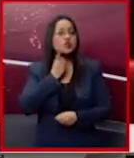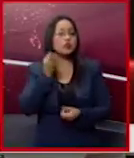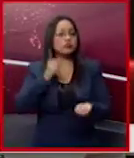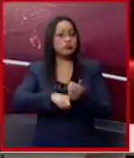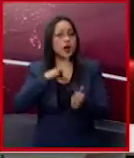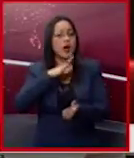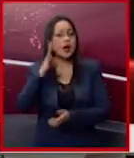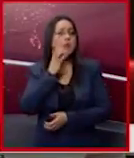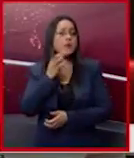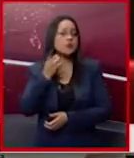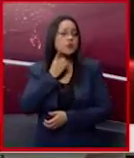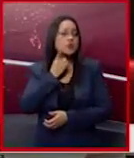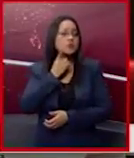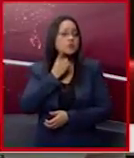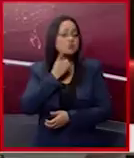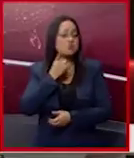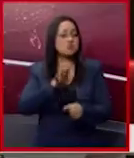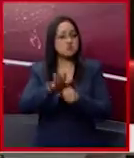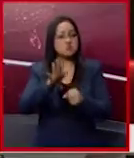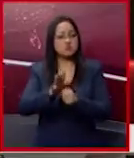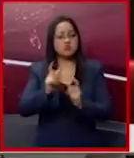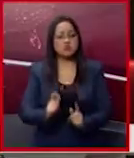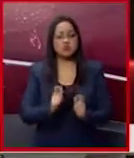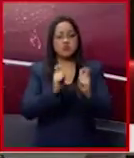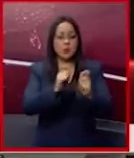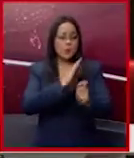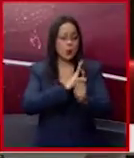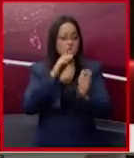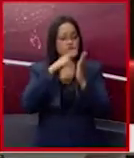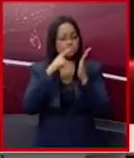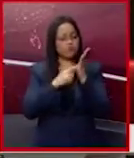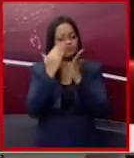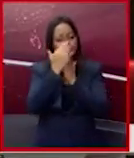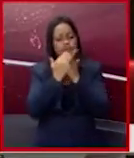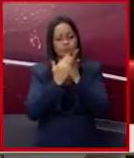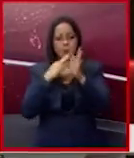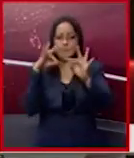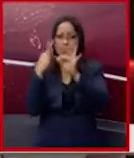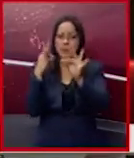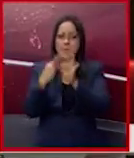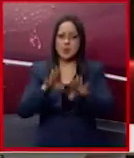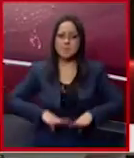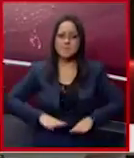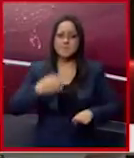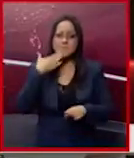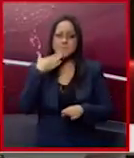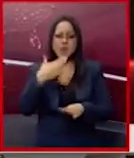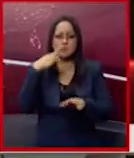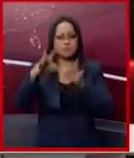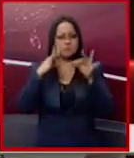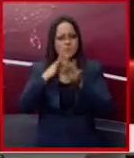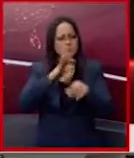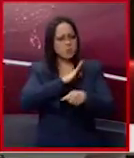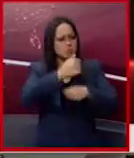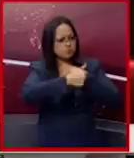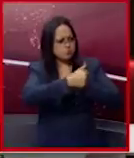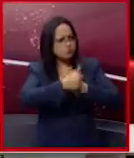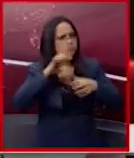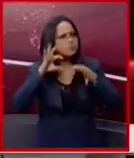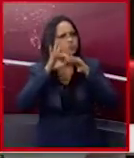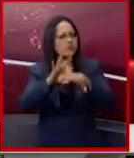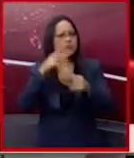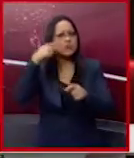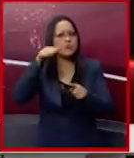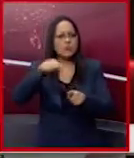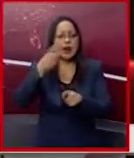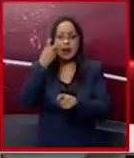la Cámara, lo cual garantiza que las asignaciones cumplan con los requisitos de cabalidad, rectitud y competitividad que